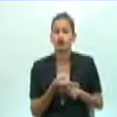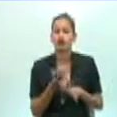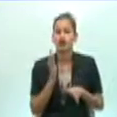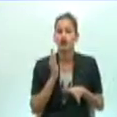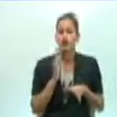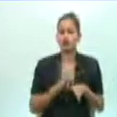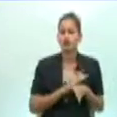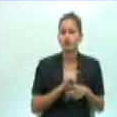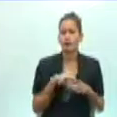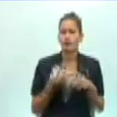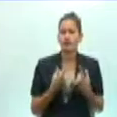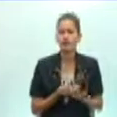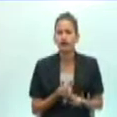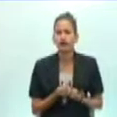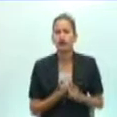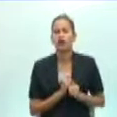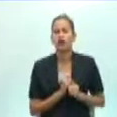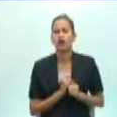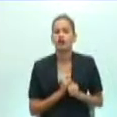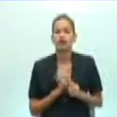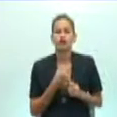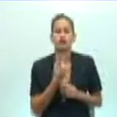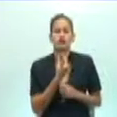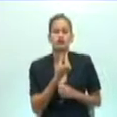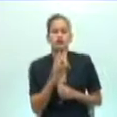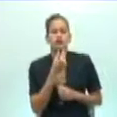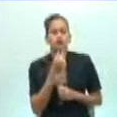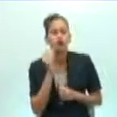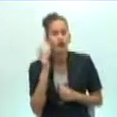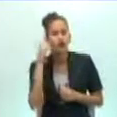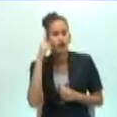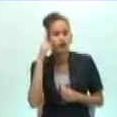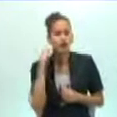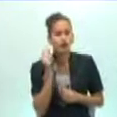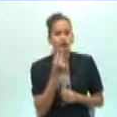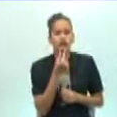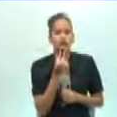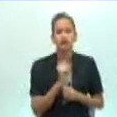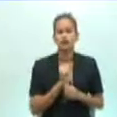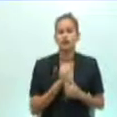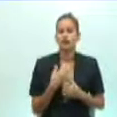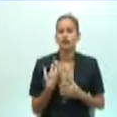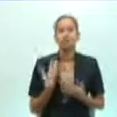por qué los ancianos merecen todo nuestro amor, respeto y cuidado.